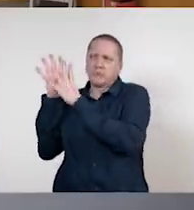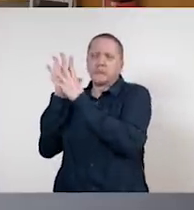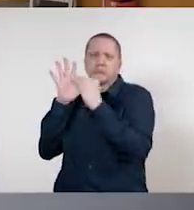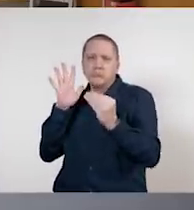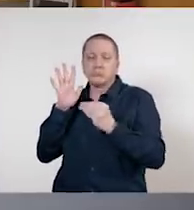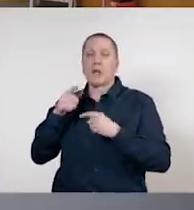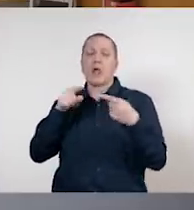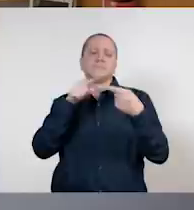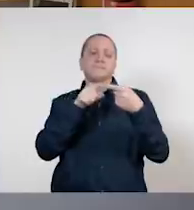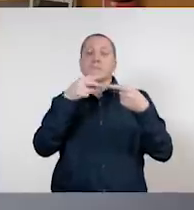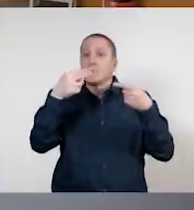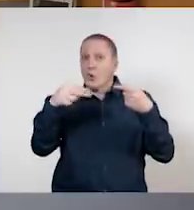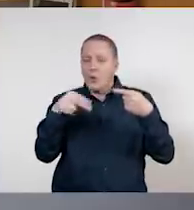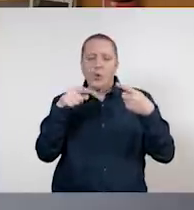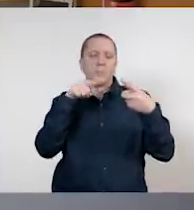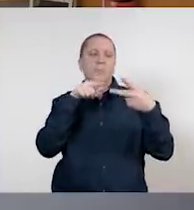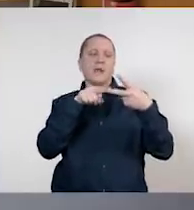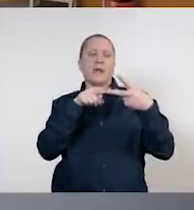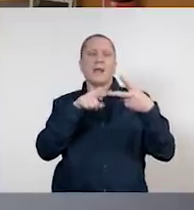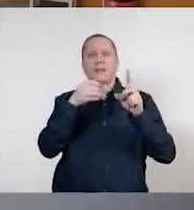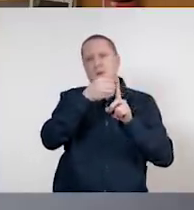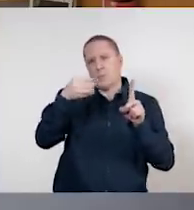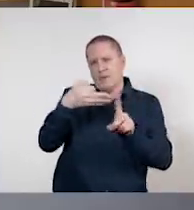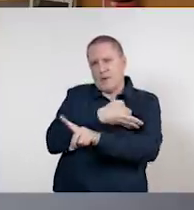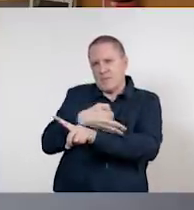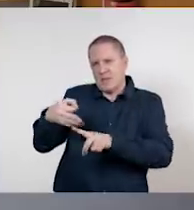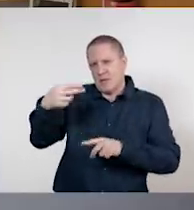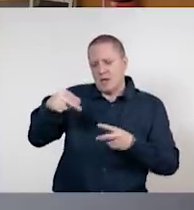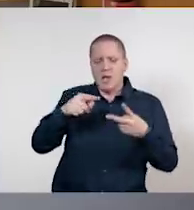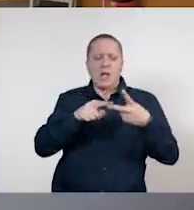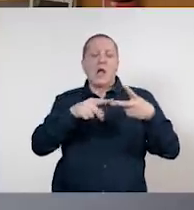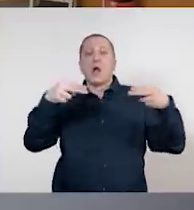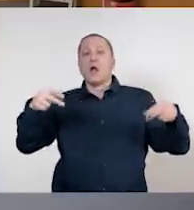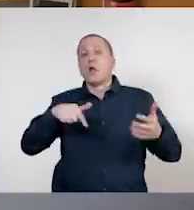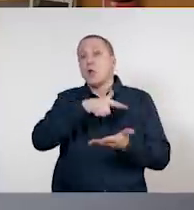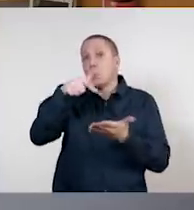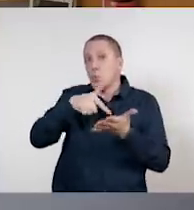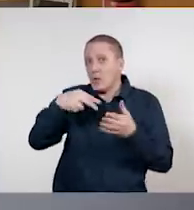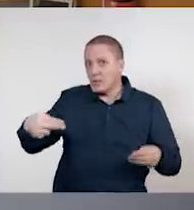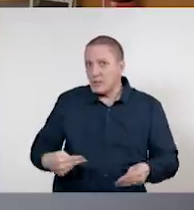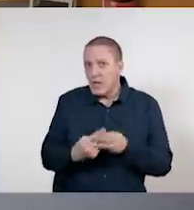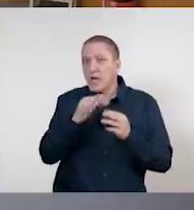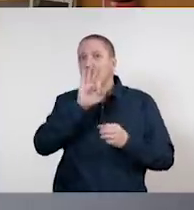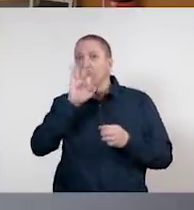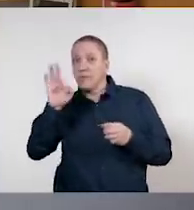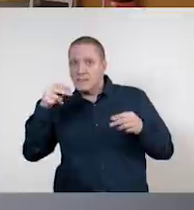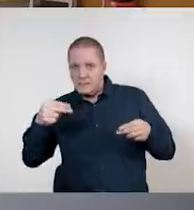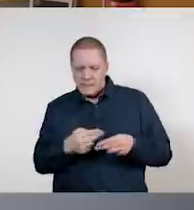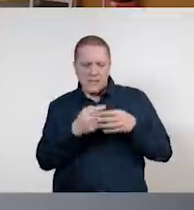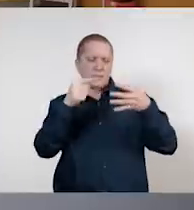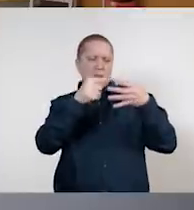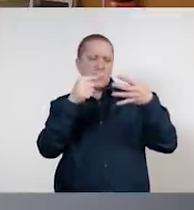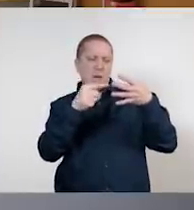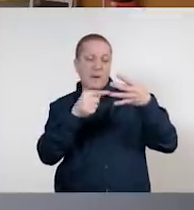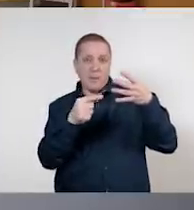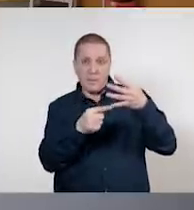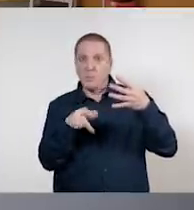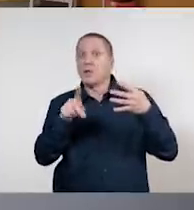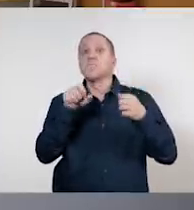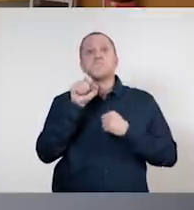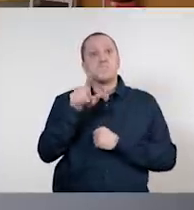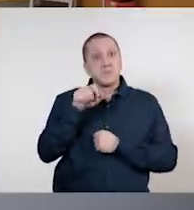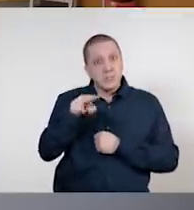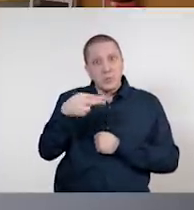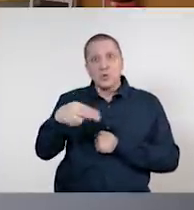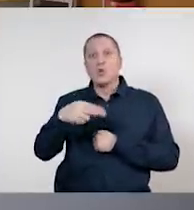datos, nombre, apellido, el lugar de nacimiento, la fecha de nacimiento, pero también